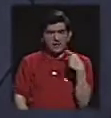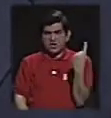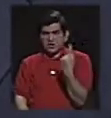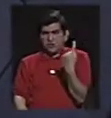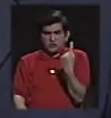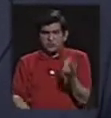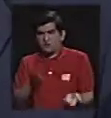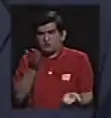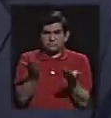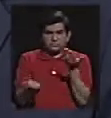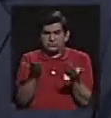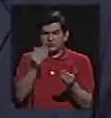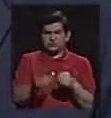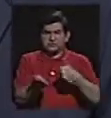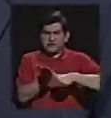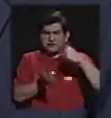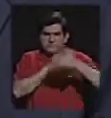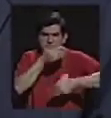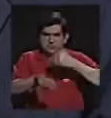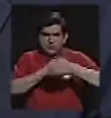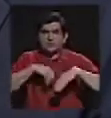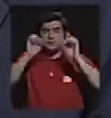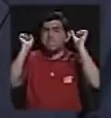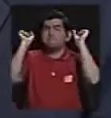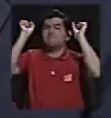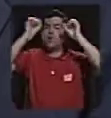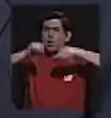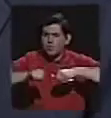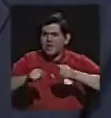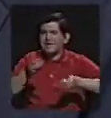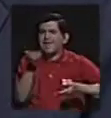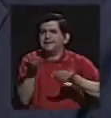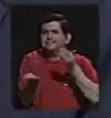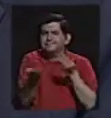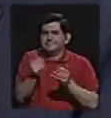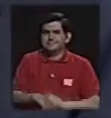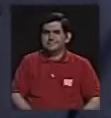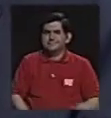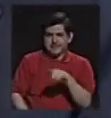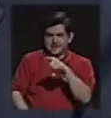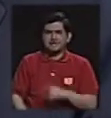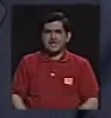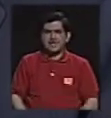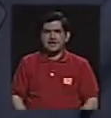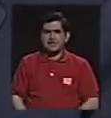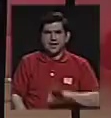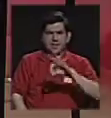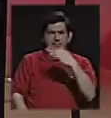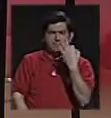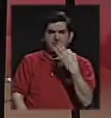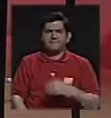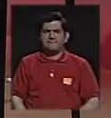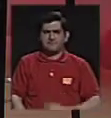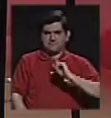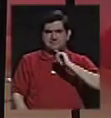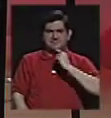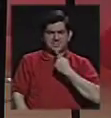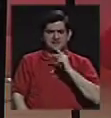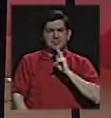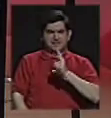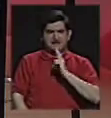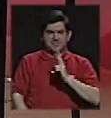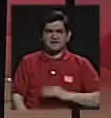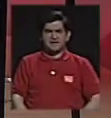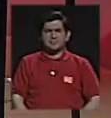solos a la elección eventualmente puedan enfrentarse de una manera seria, realista,